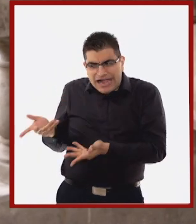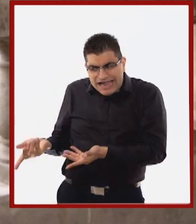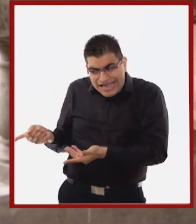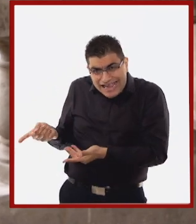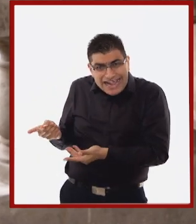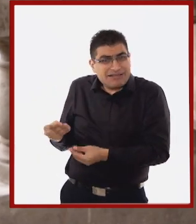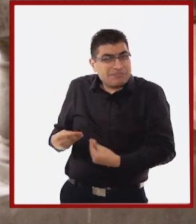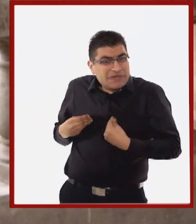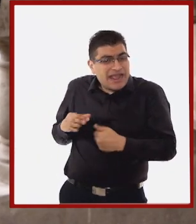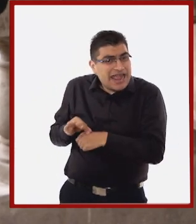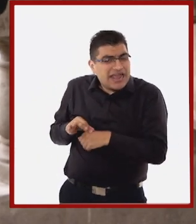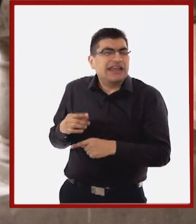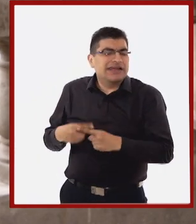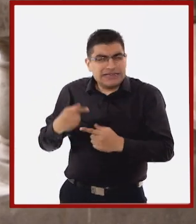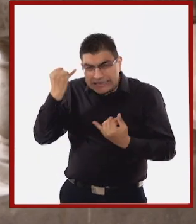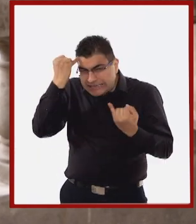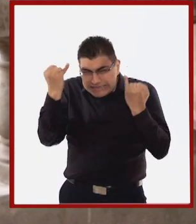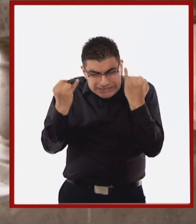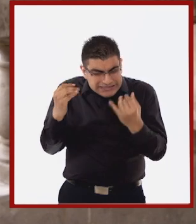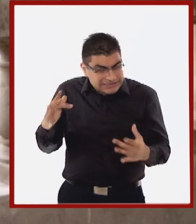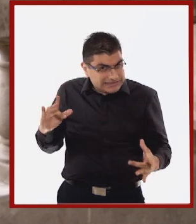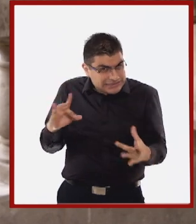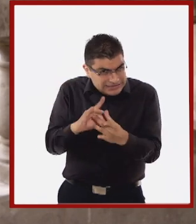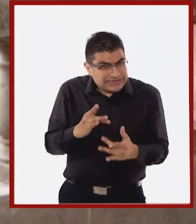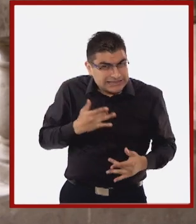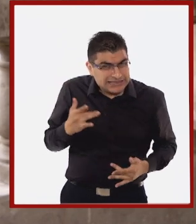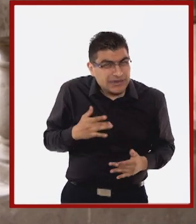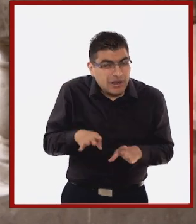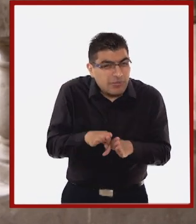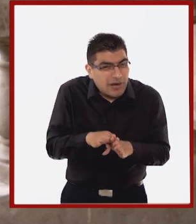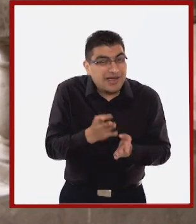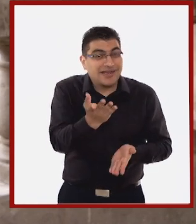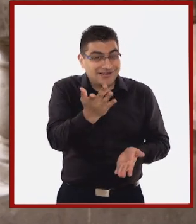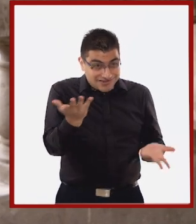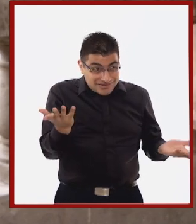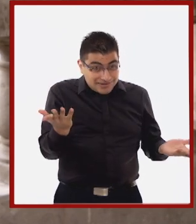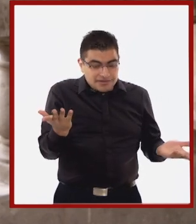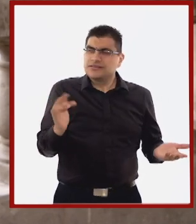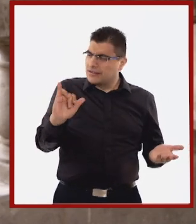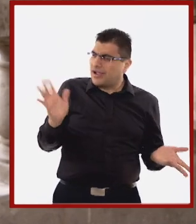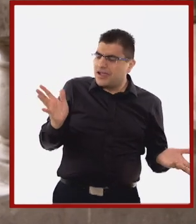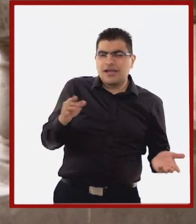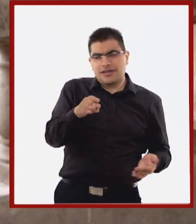nosotros somos la banda Juchirrap y hasta donde llegue un saludo enorme.